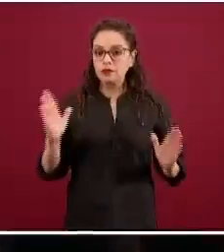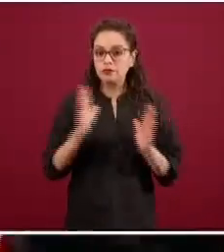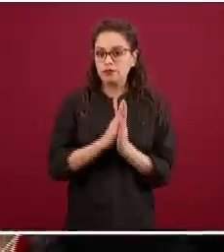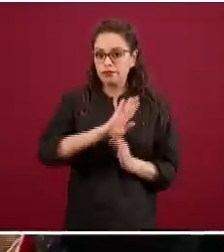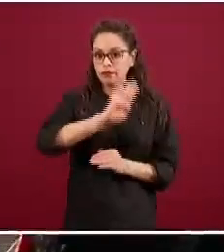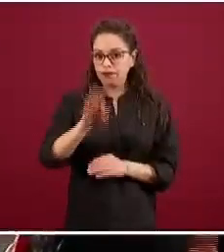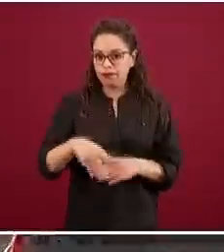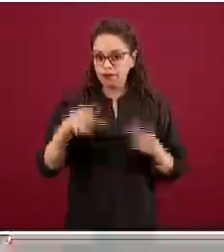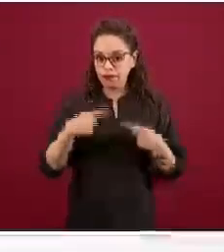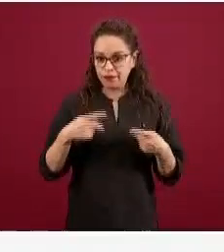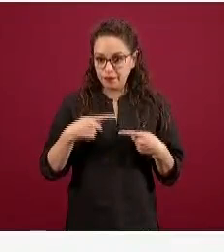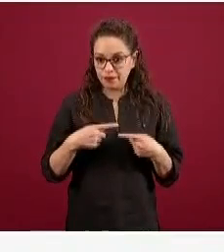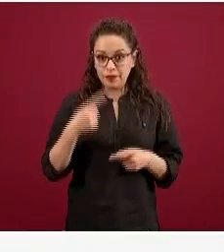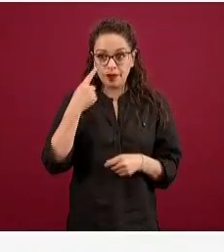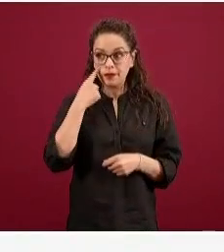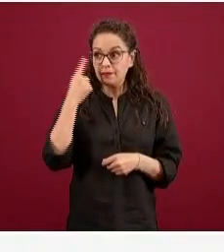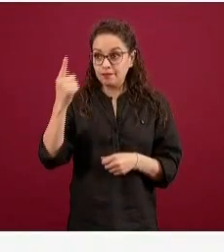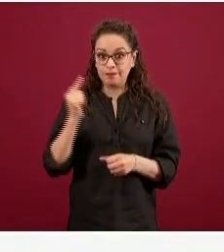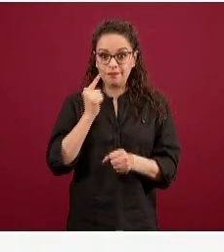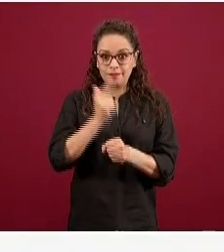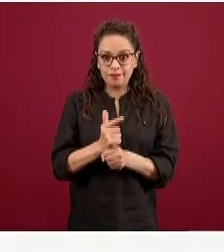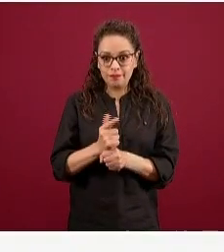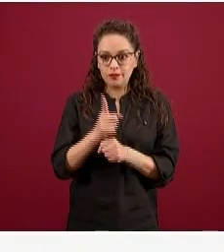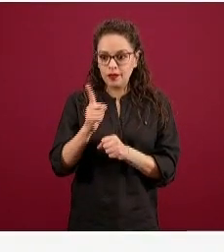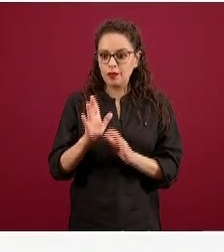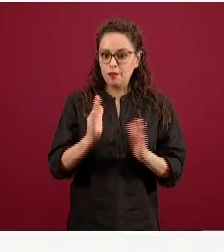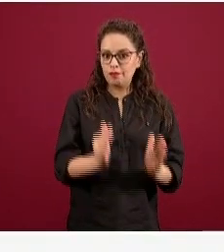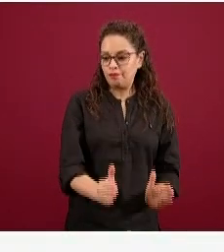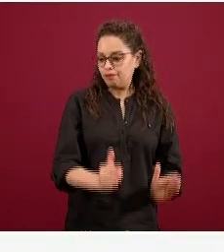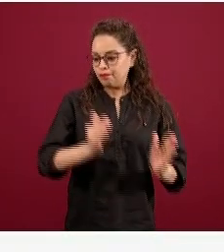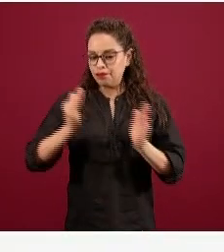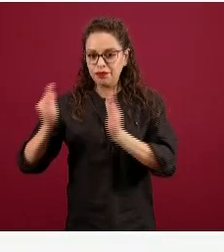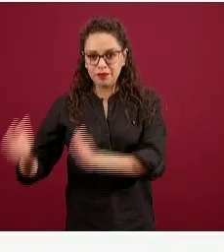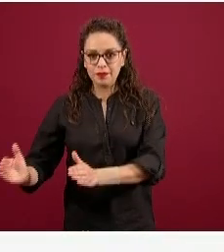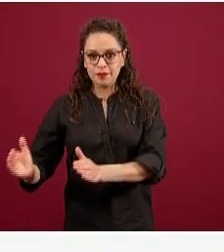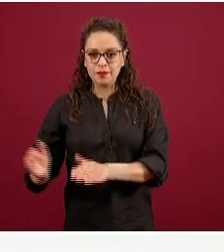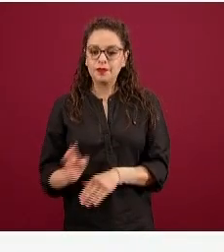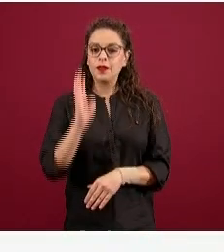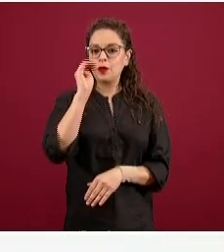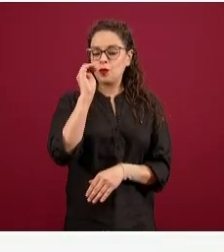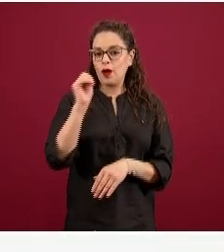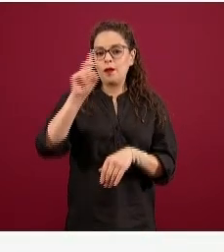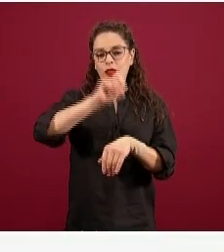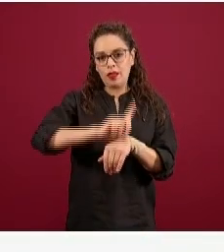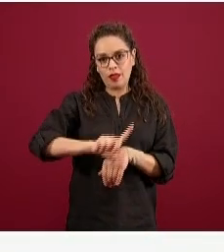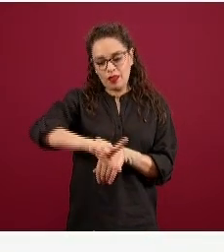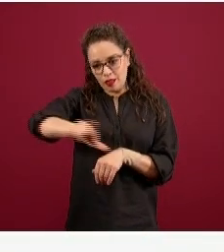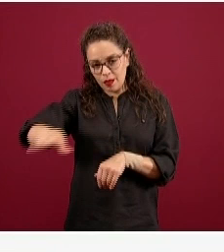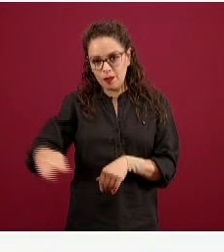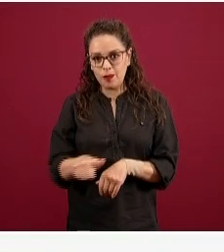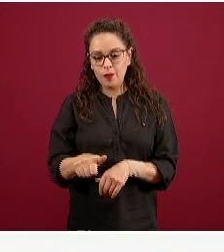esto se recorre, porque ya está 9 días después.